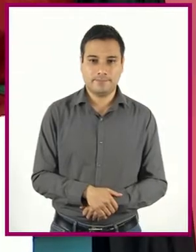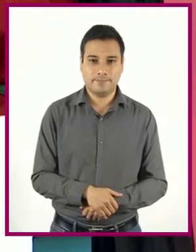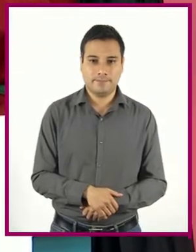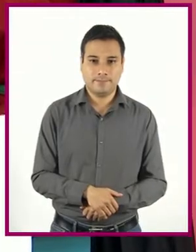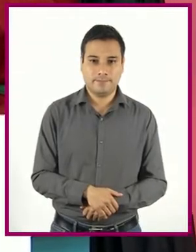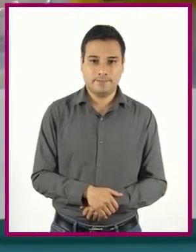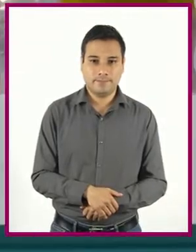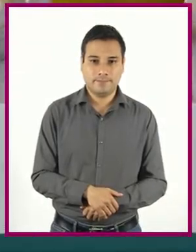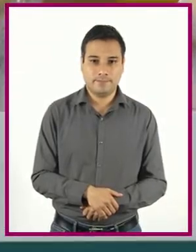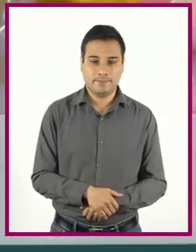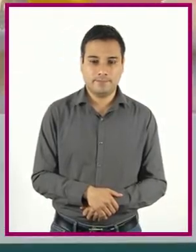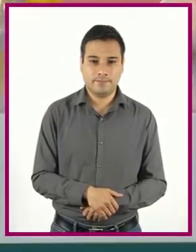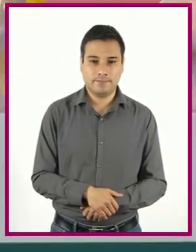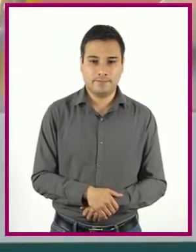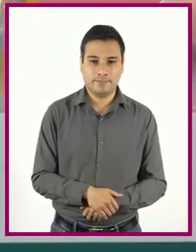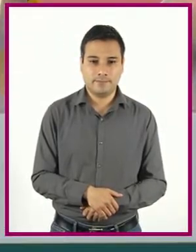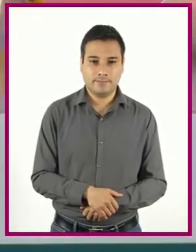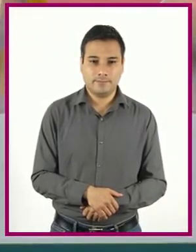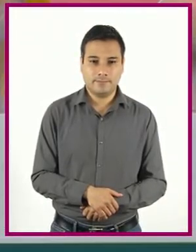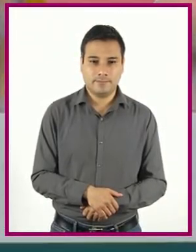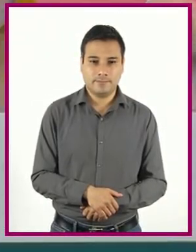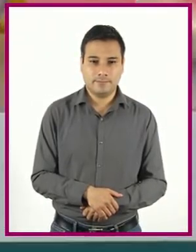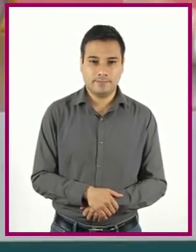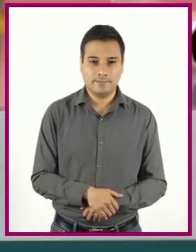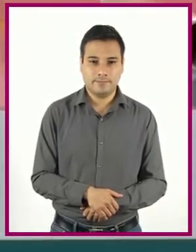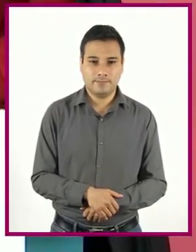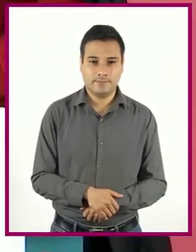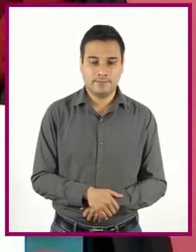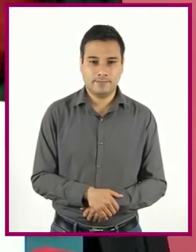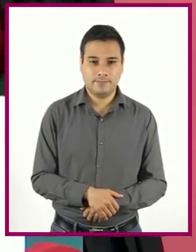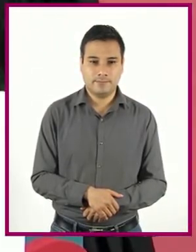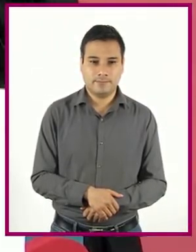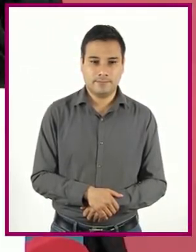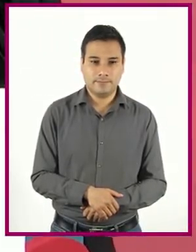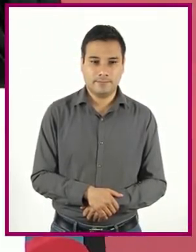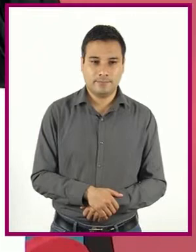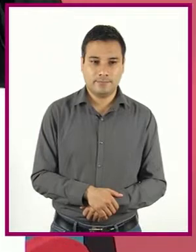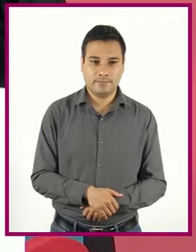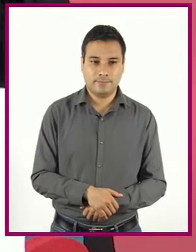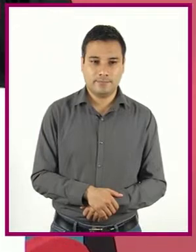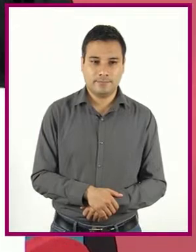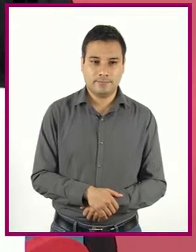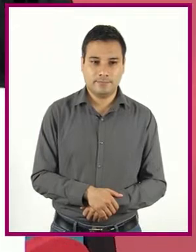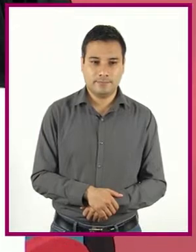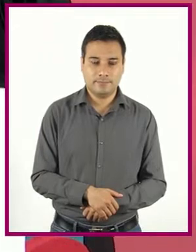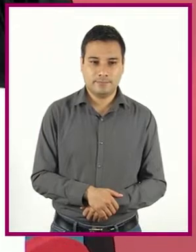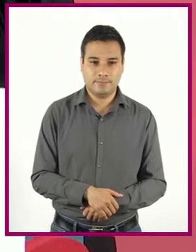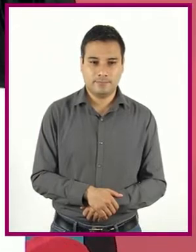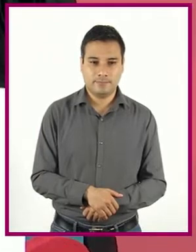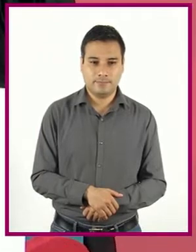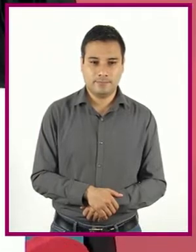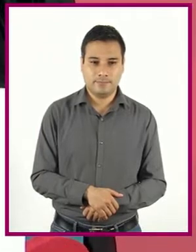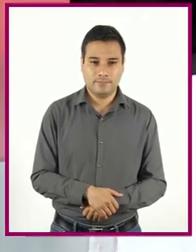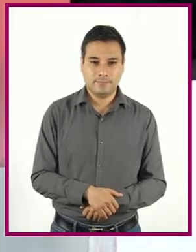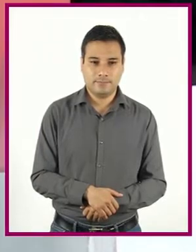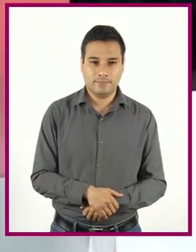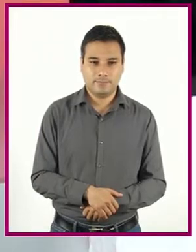colorante, un recipiente y una bolsa de